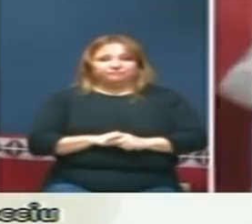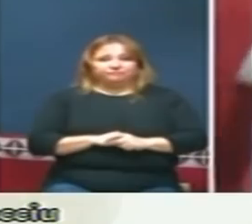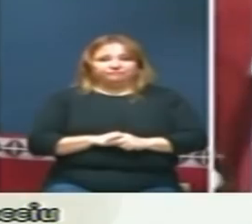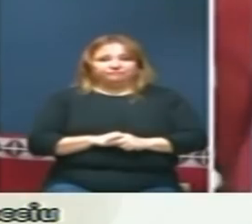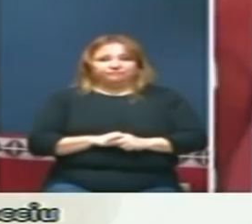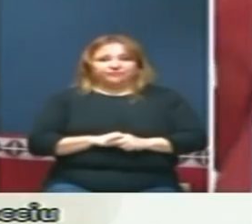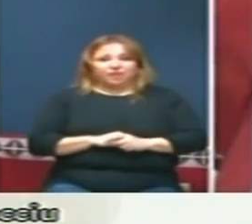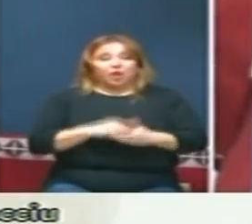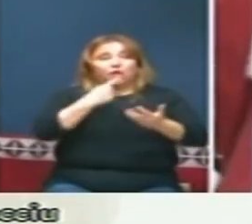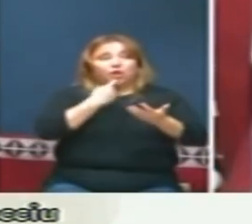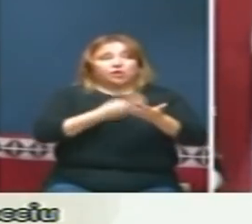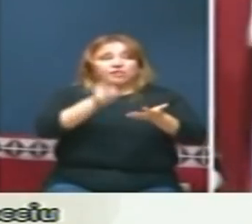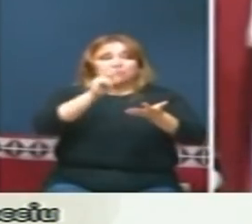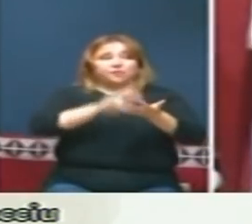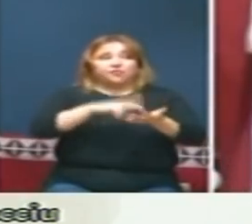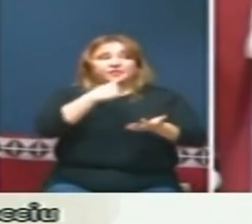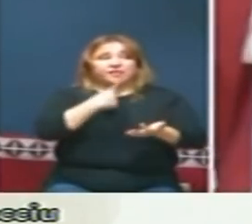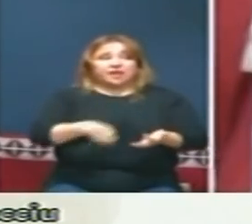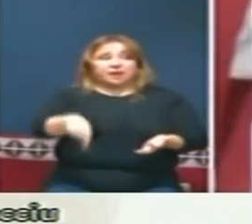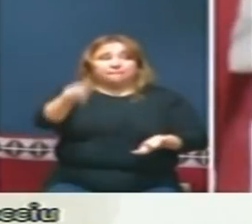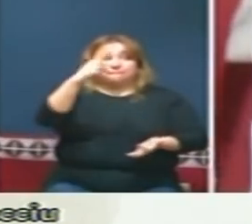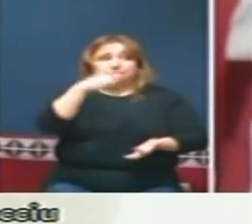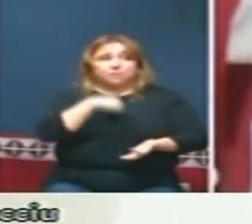intención respondemos.